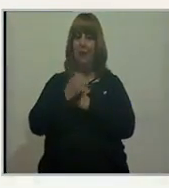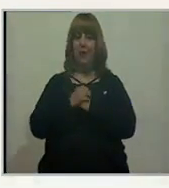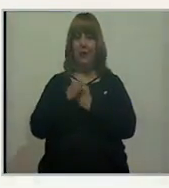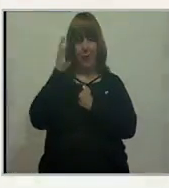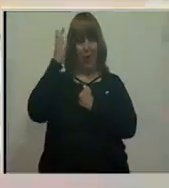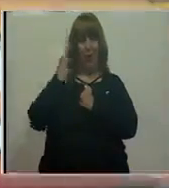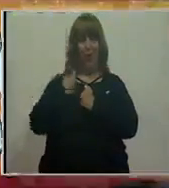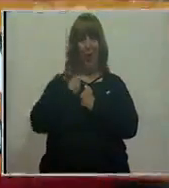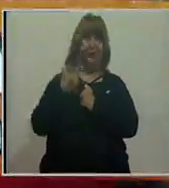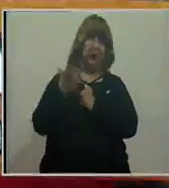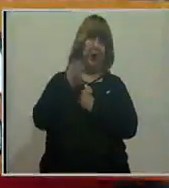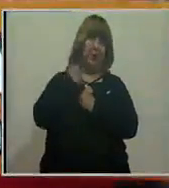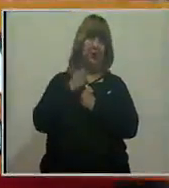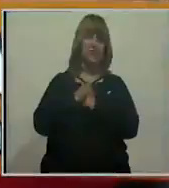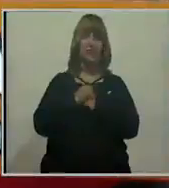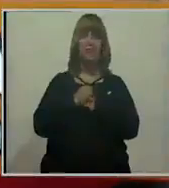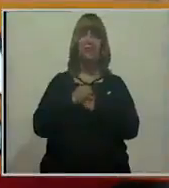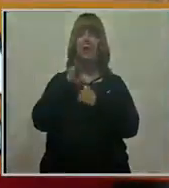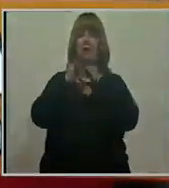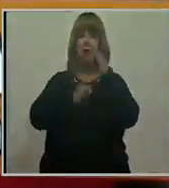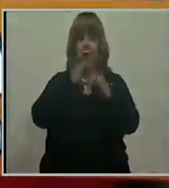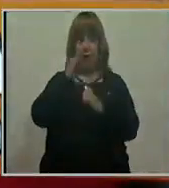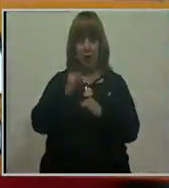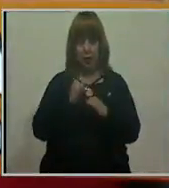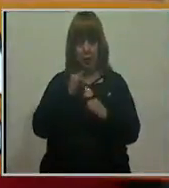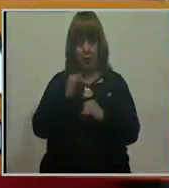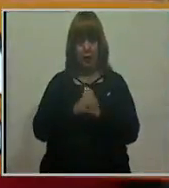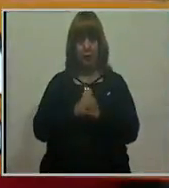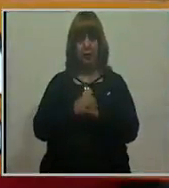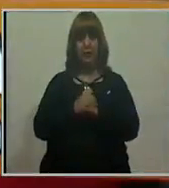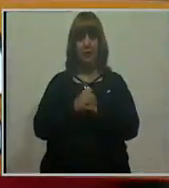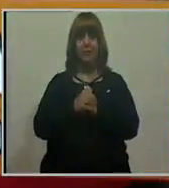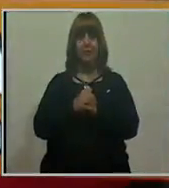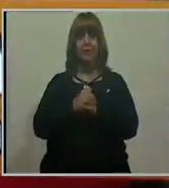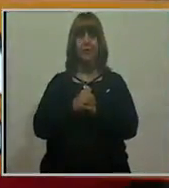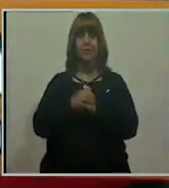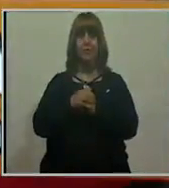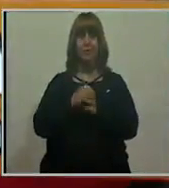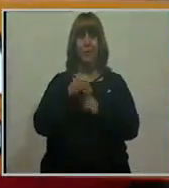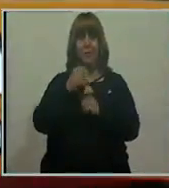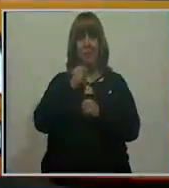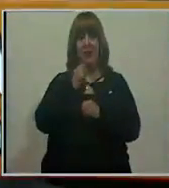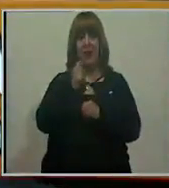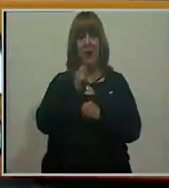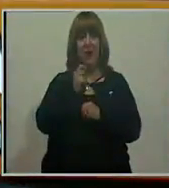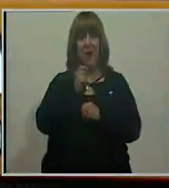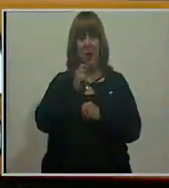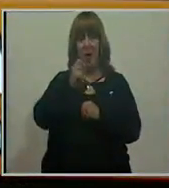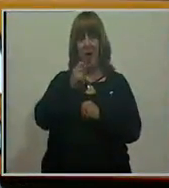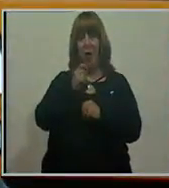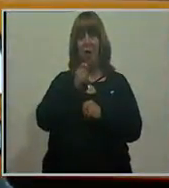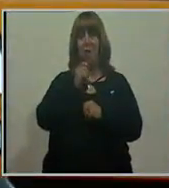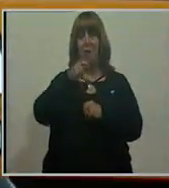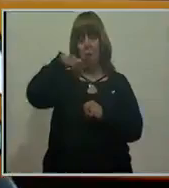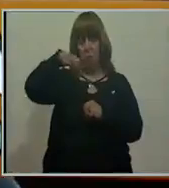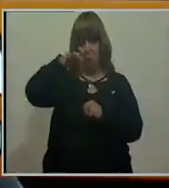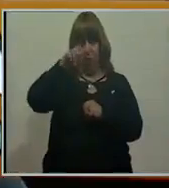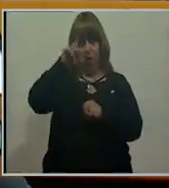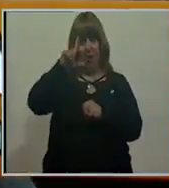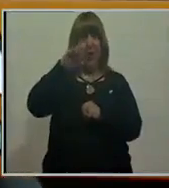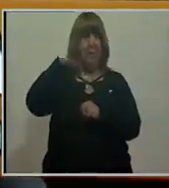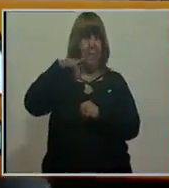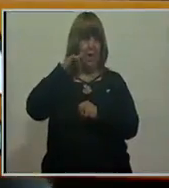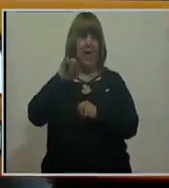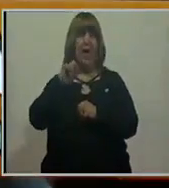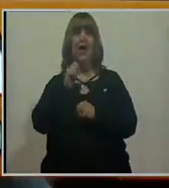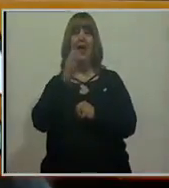quiero contar algo. A ver. ¿Por qué? Porque polémica en el mar, en el bar. En el mar. En el mar. Polémica en el bar. Armó polémica.